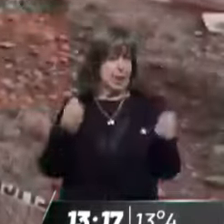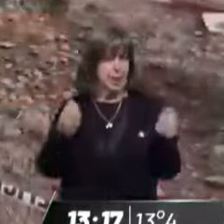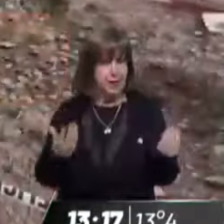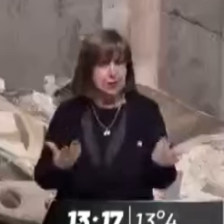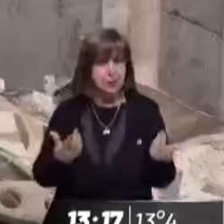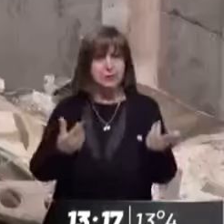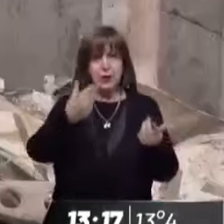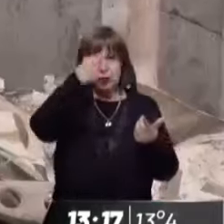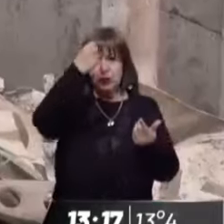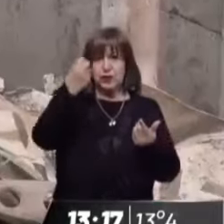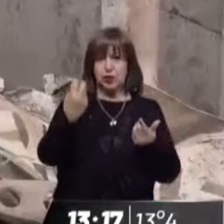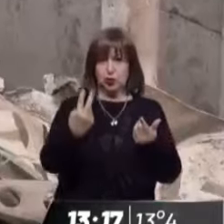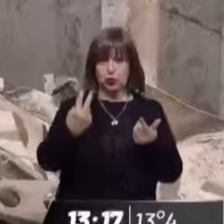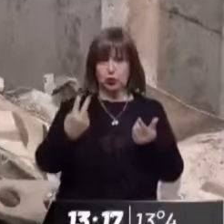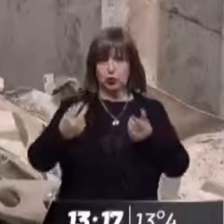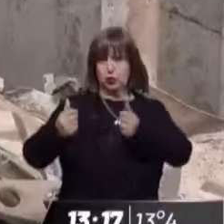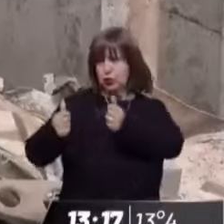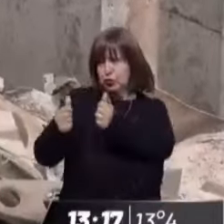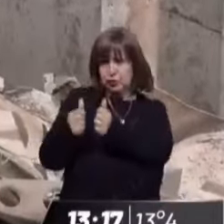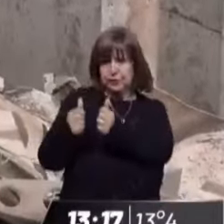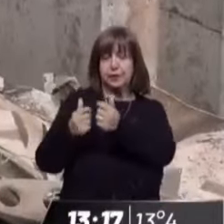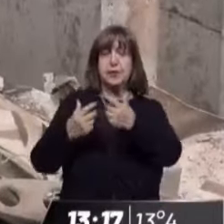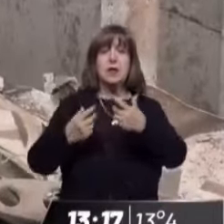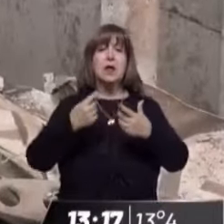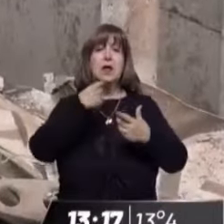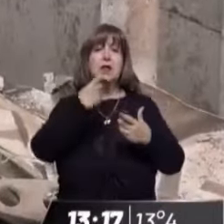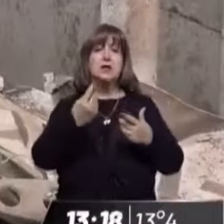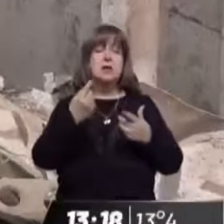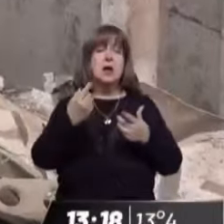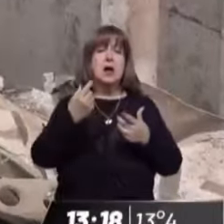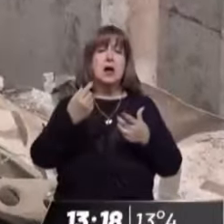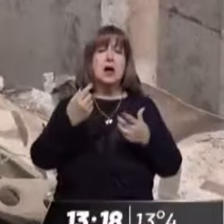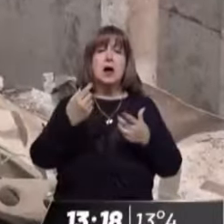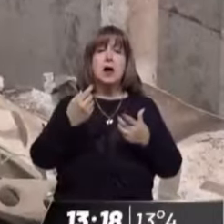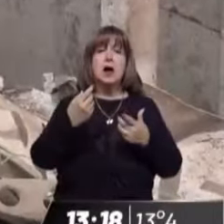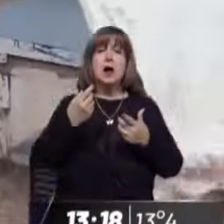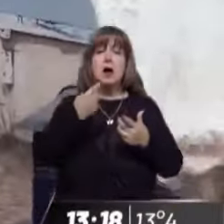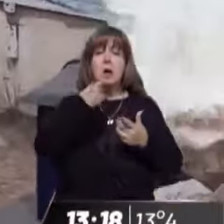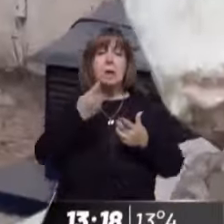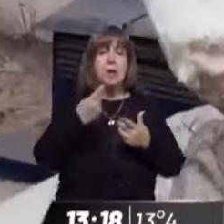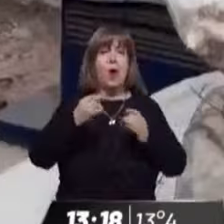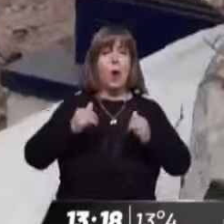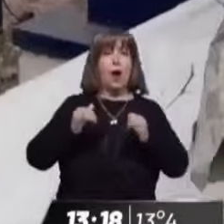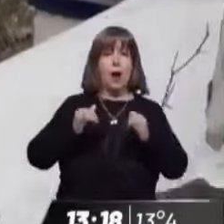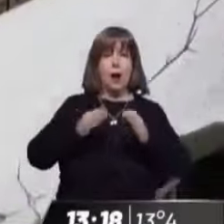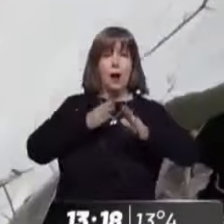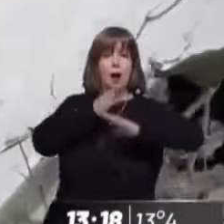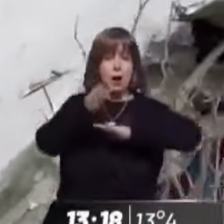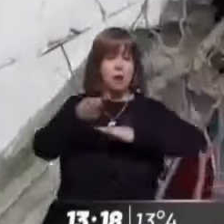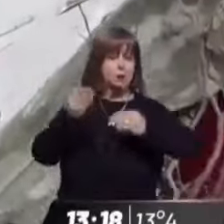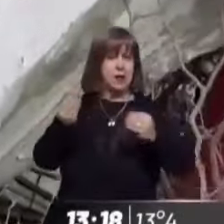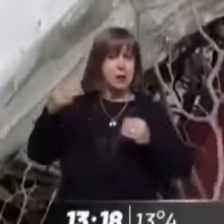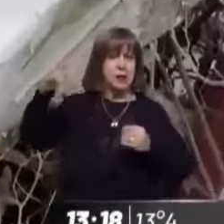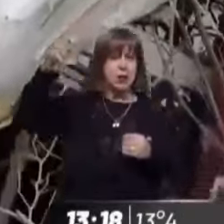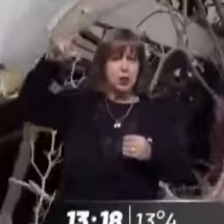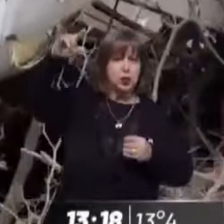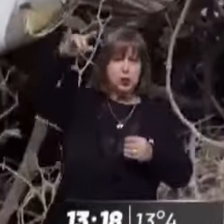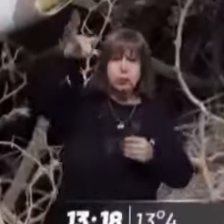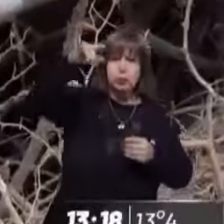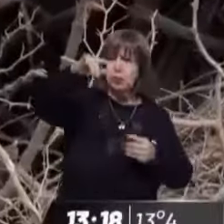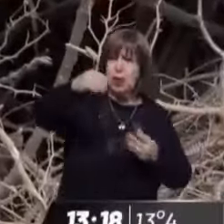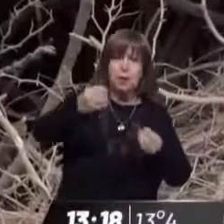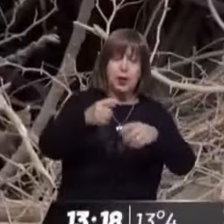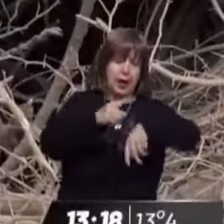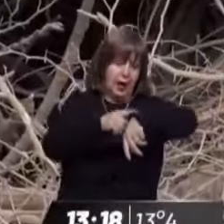Hablamos hace un ratito con el Burriesa para tener detalles de lo que está pasando. Hay una investigación en marcha. Después de las 10